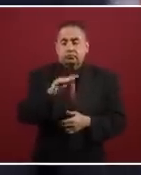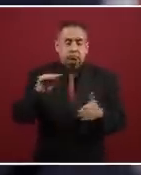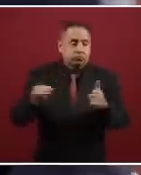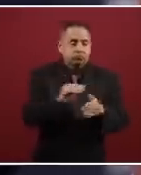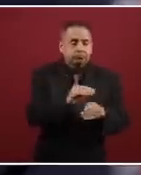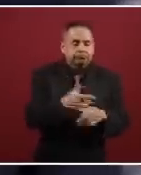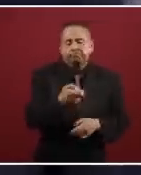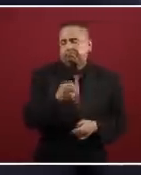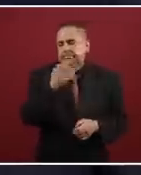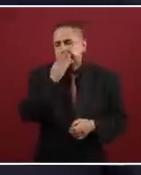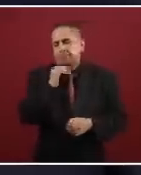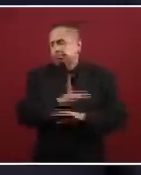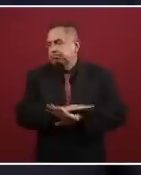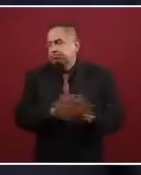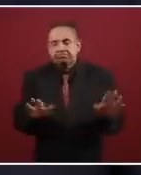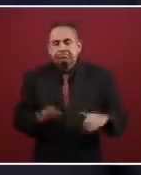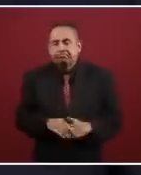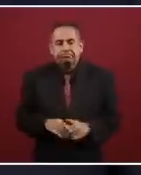Ahí